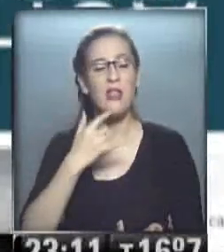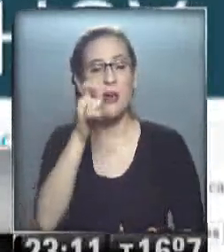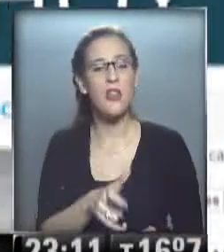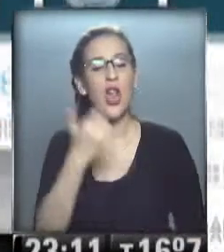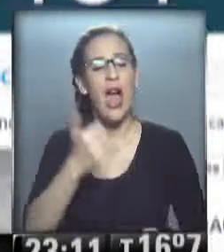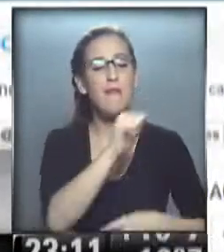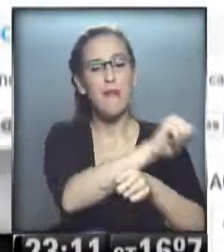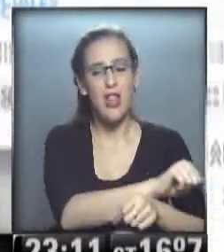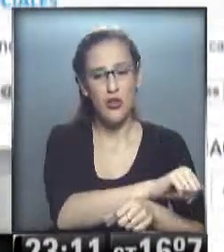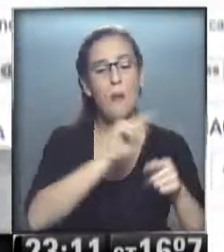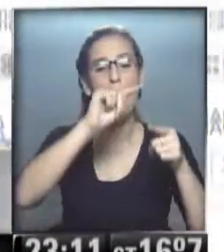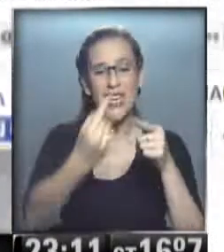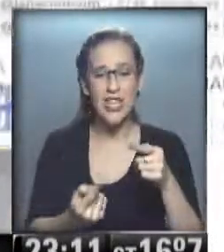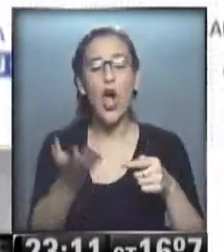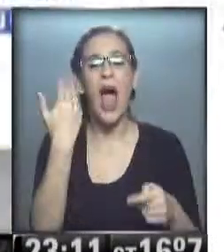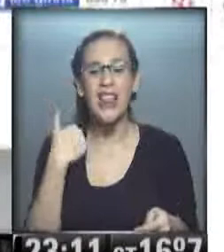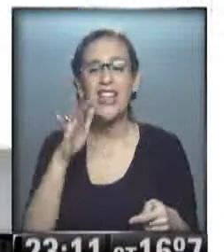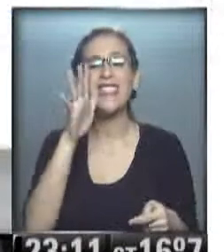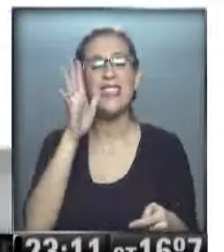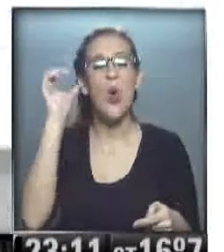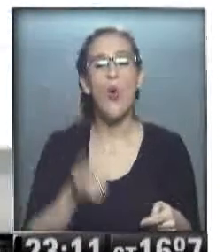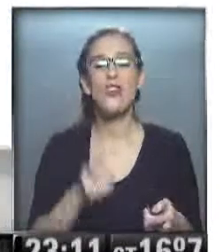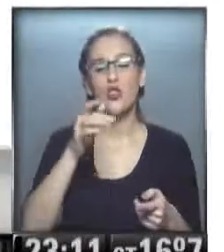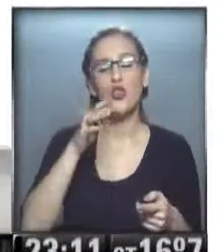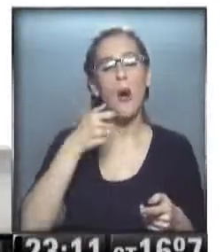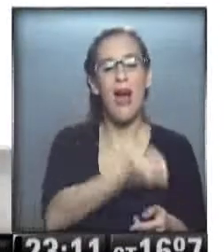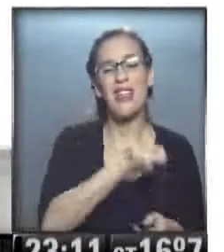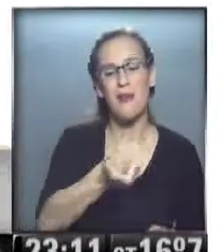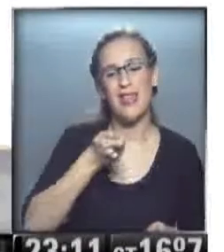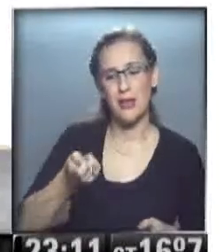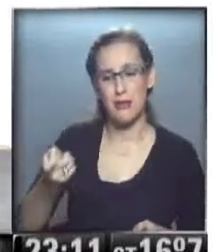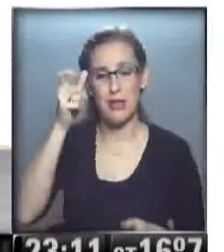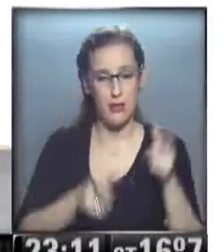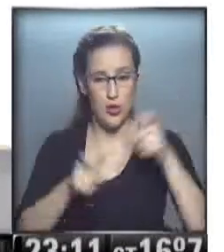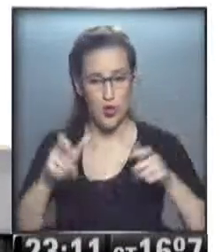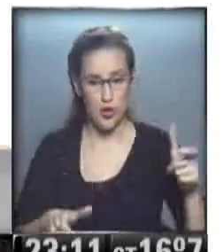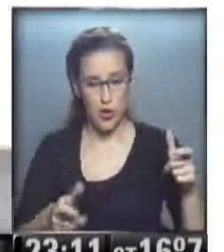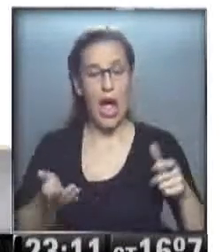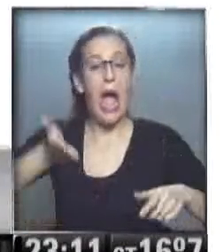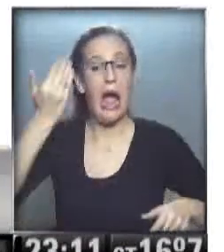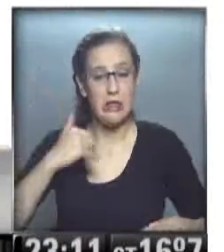a militares condenados en juicios por delitos de lesa humanidad cometidos durante la última dictadura